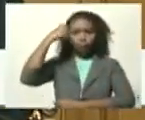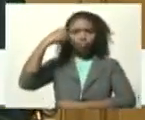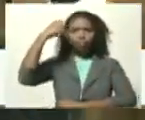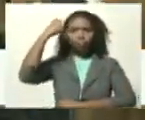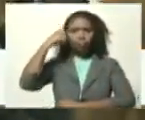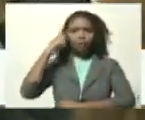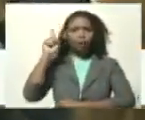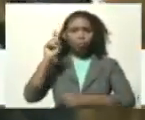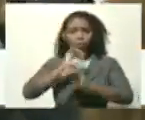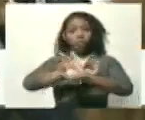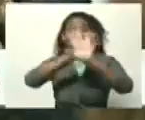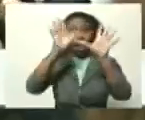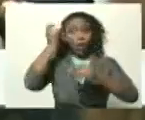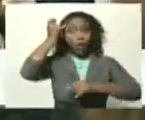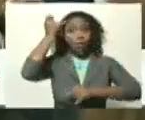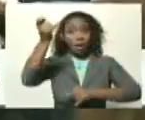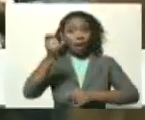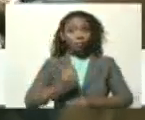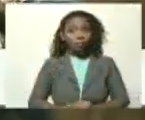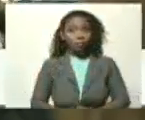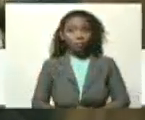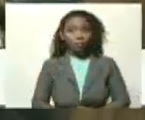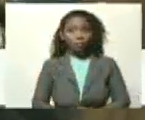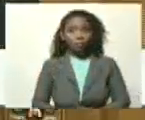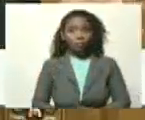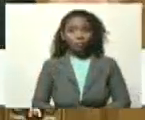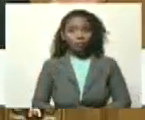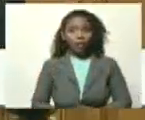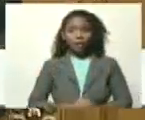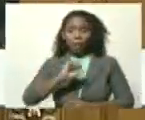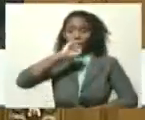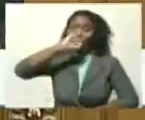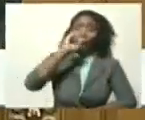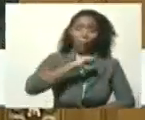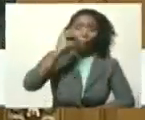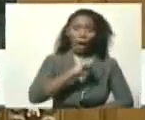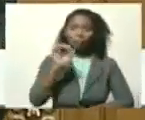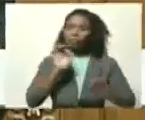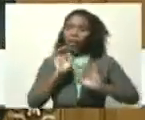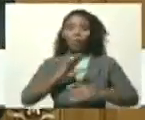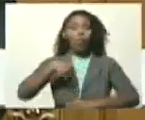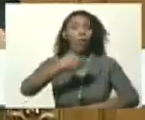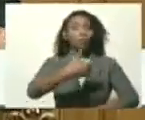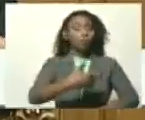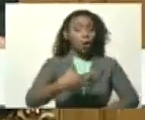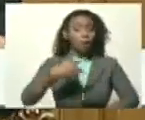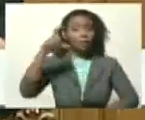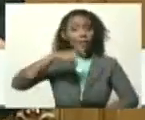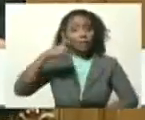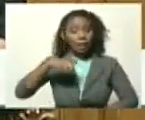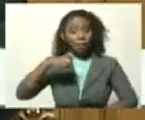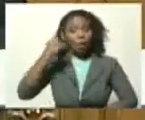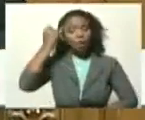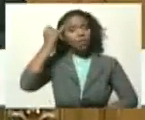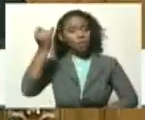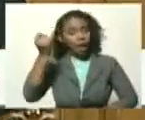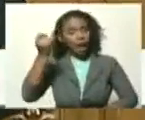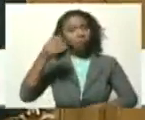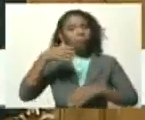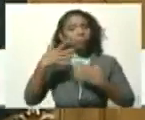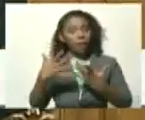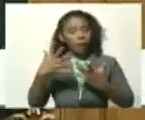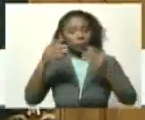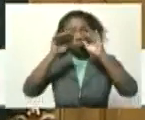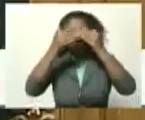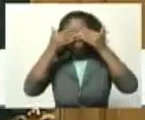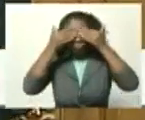enseñanzas, a su claro criterio, sin apasionamiento. Cuando necesitamos un criterio que esté